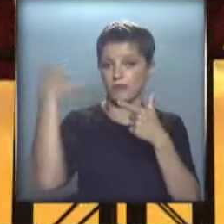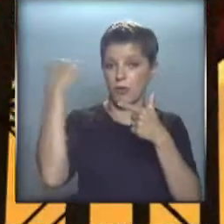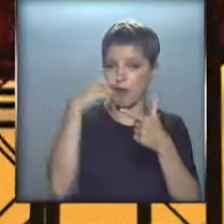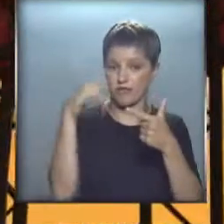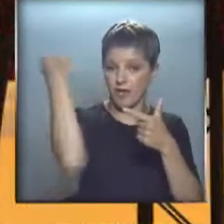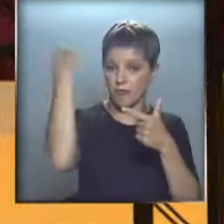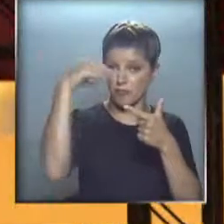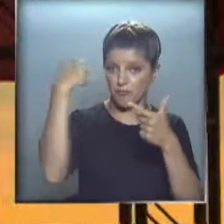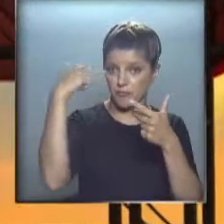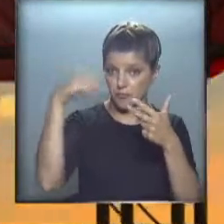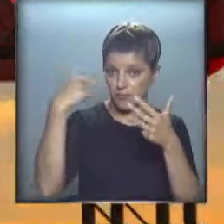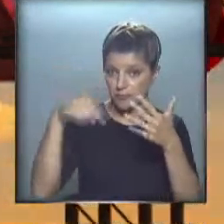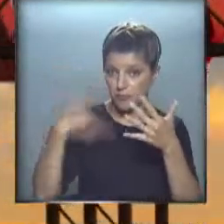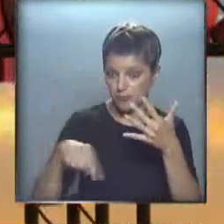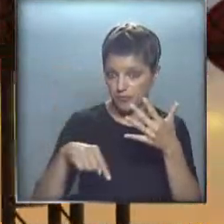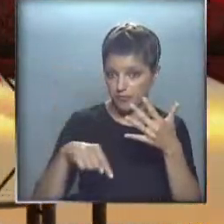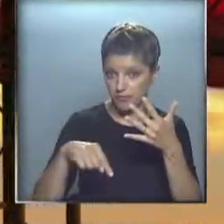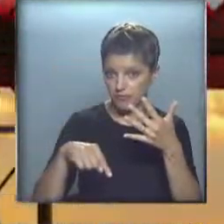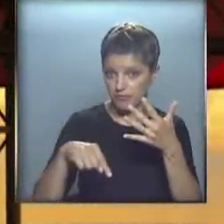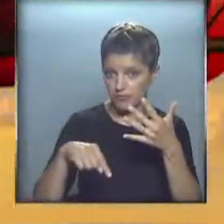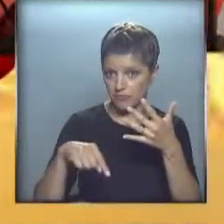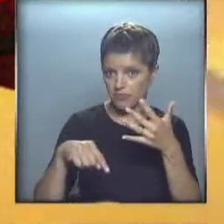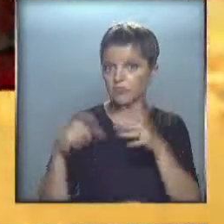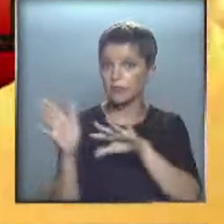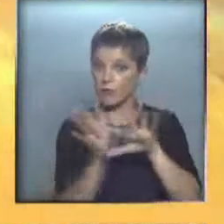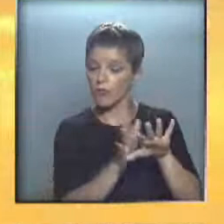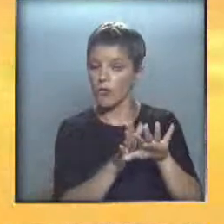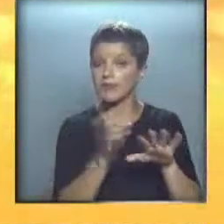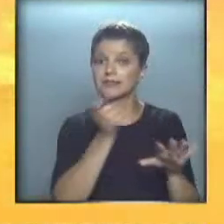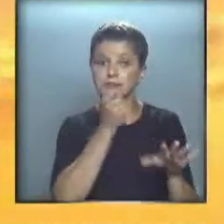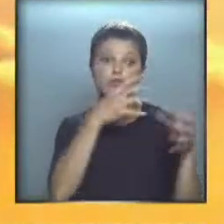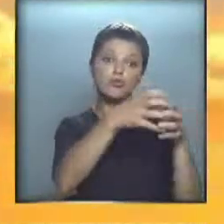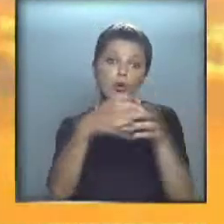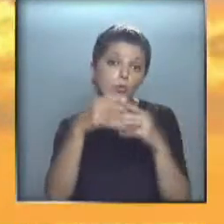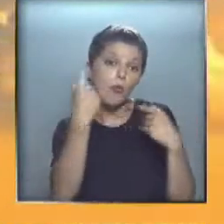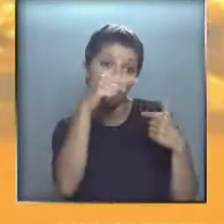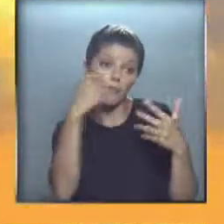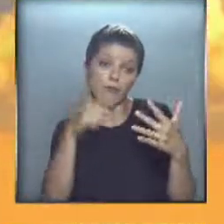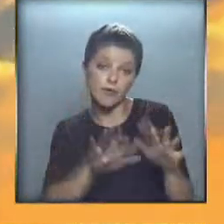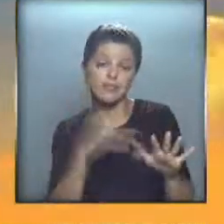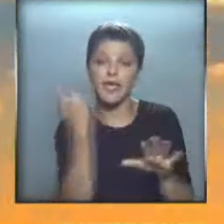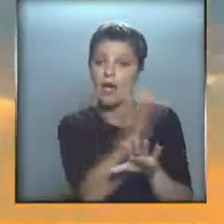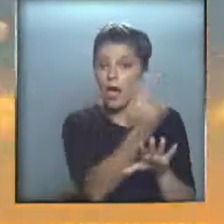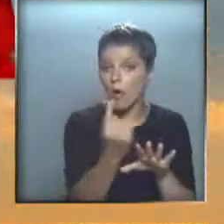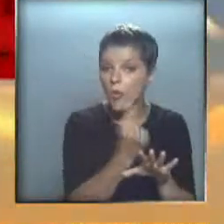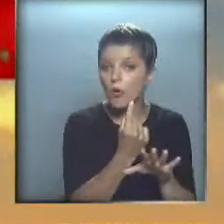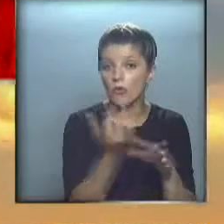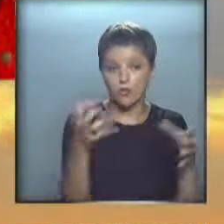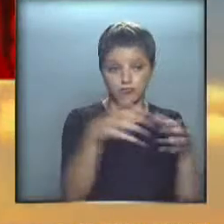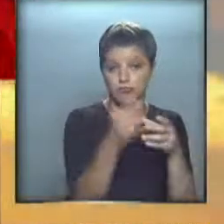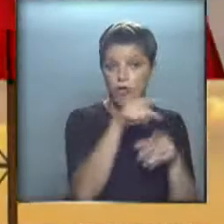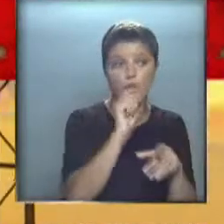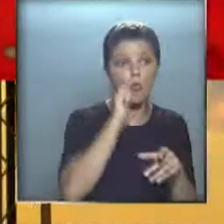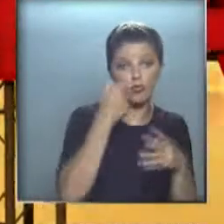los believers y todo lo que queráis. Bueno, pues son los distintos grupos, ¿no? Es decir, cada uno se reúne en cuestión a sus gustos y